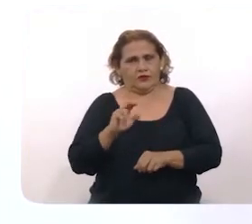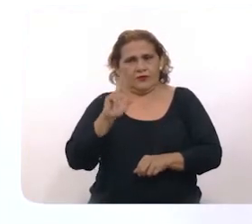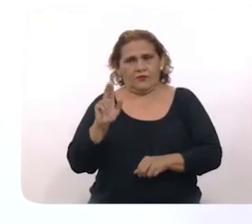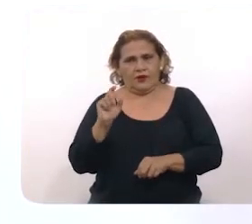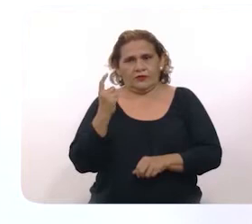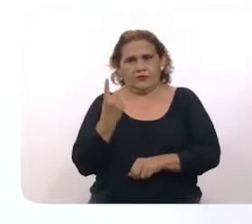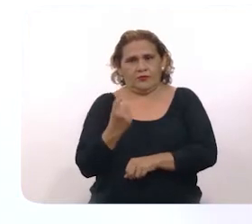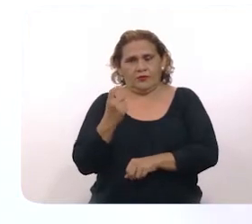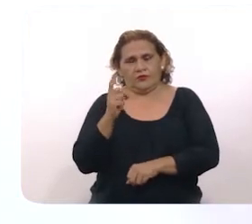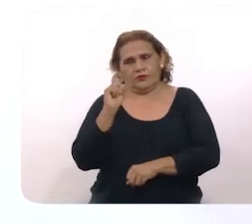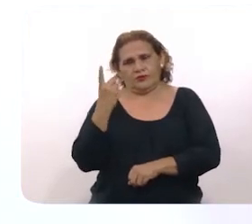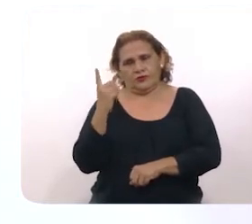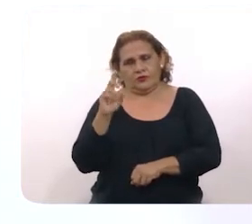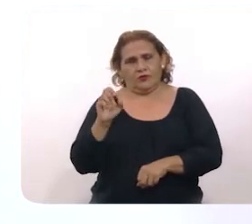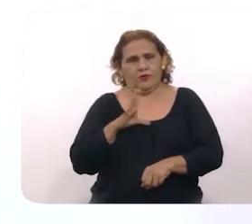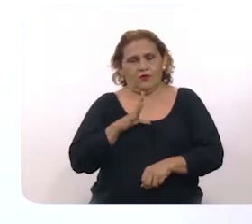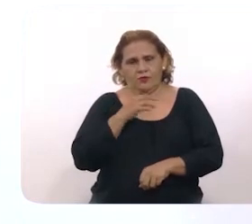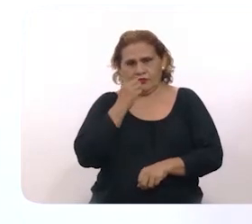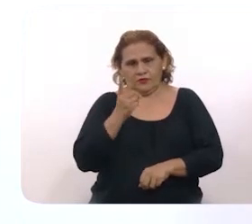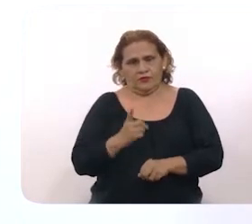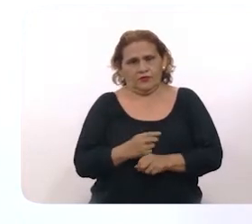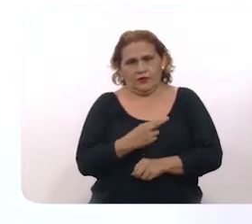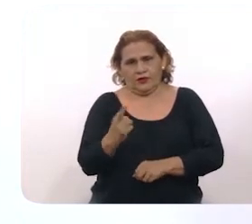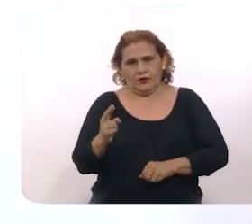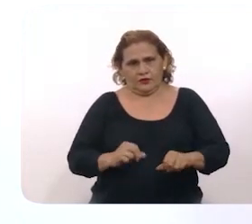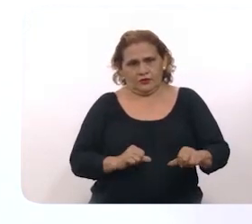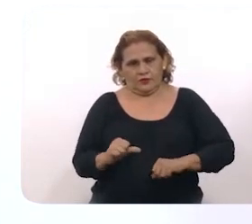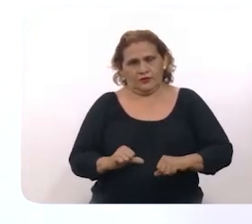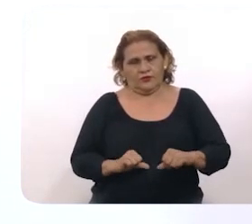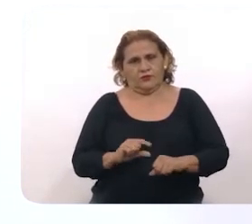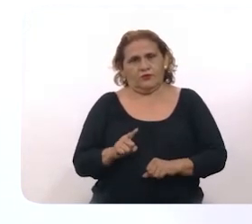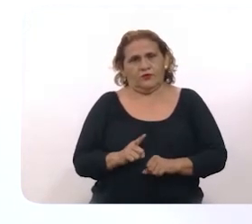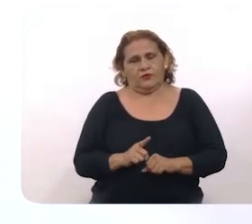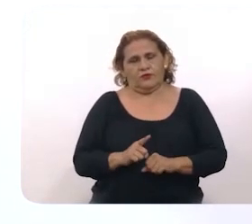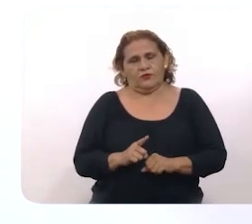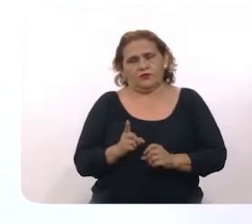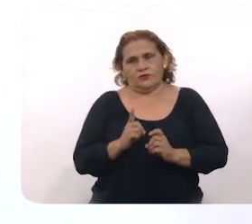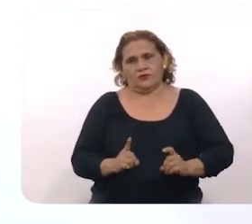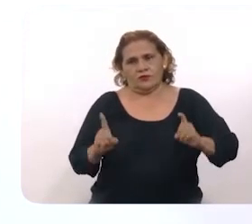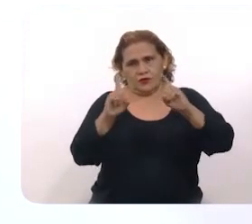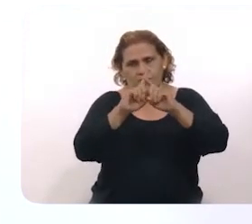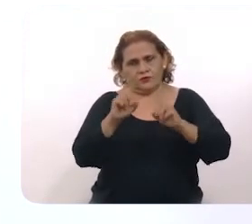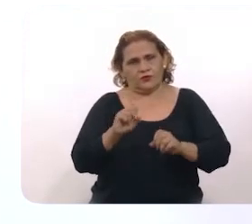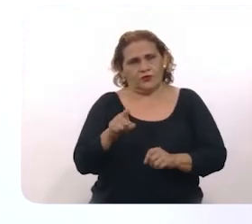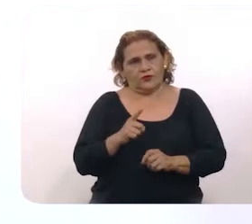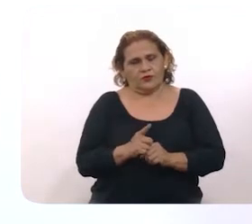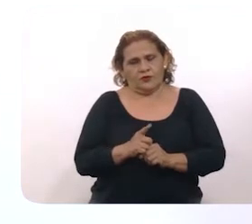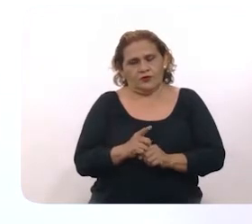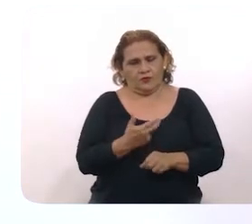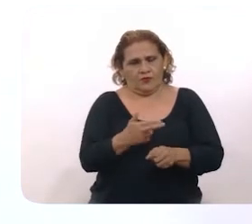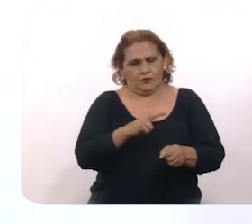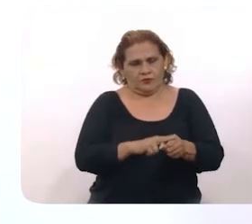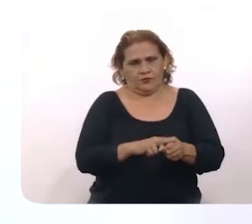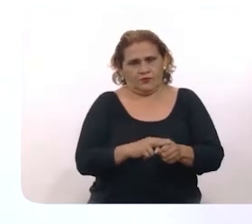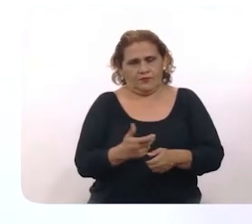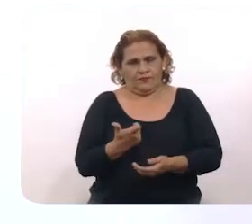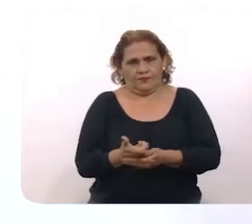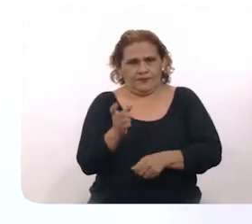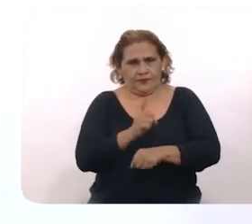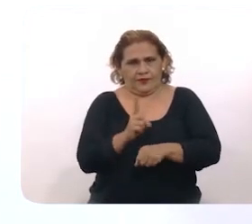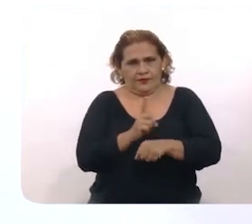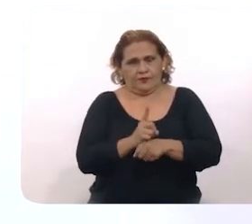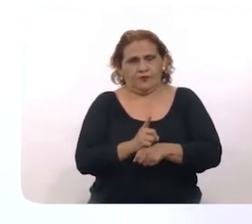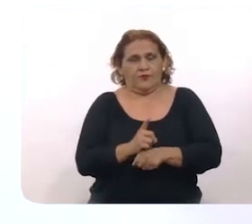martes 1 de diciembre. Como hemos señalado, en la repertura económica los datos más importantes son la ocupación hospitalaria y los ingresos diarios.